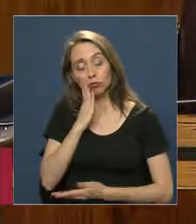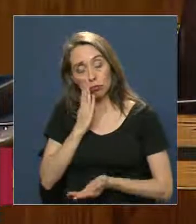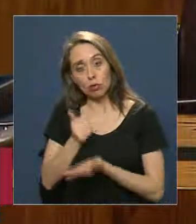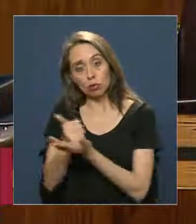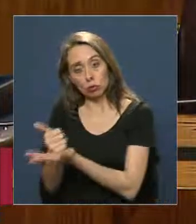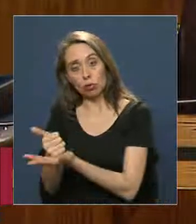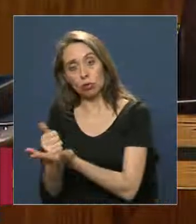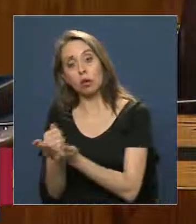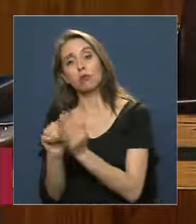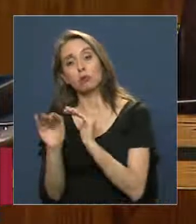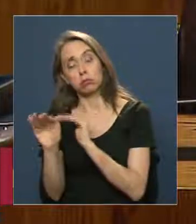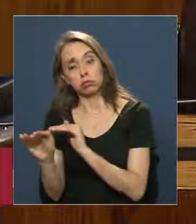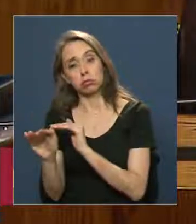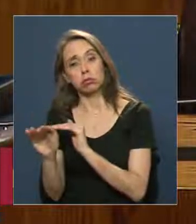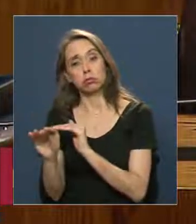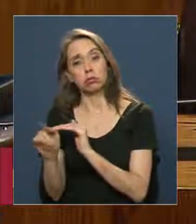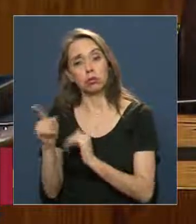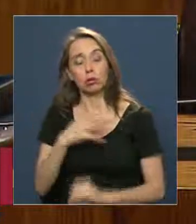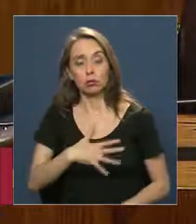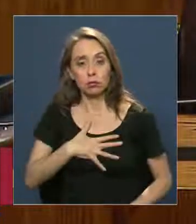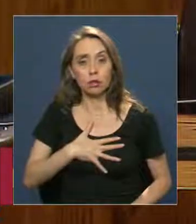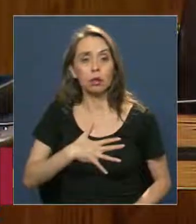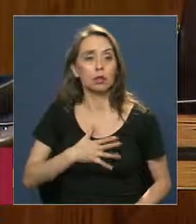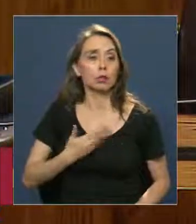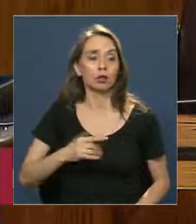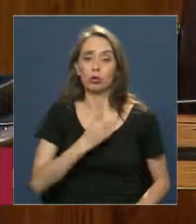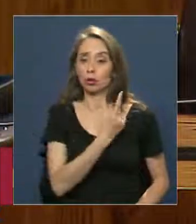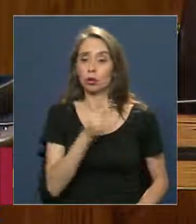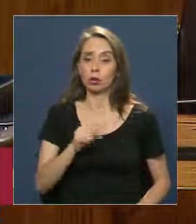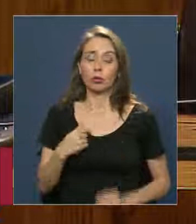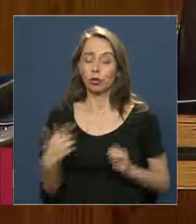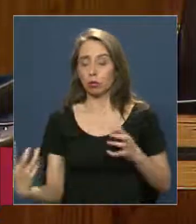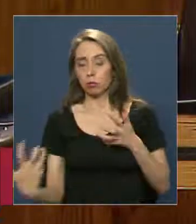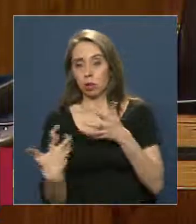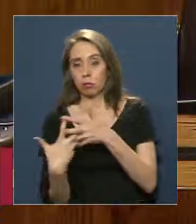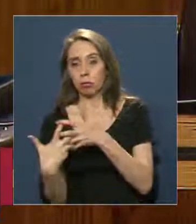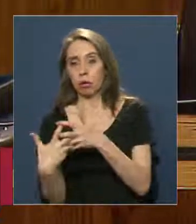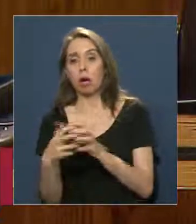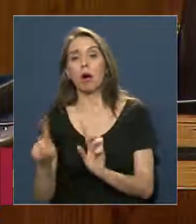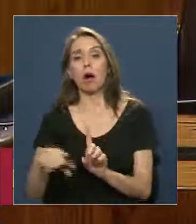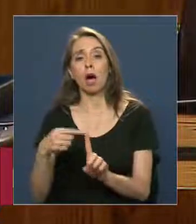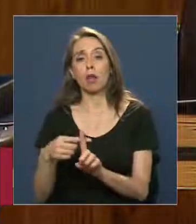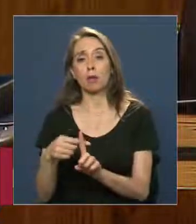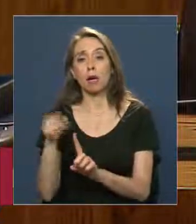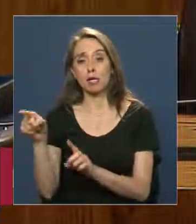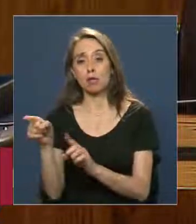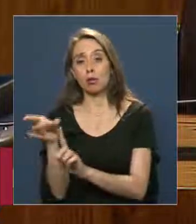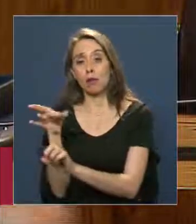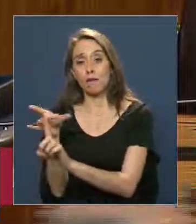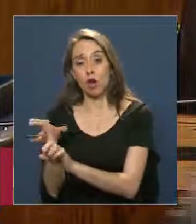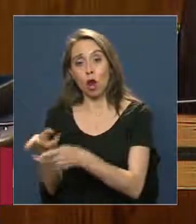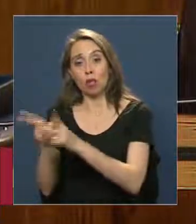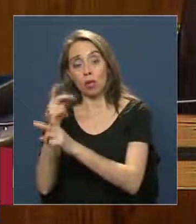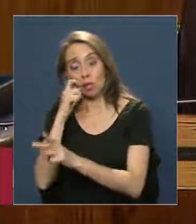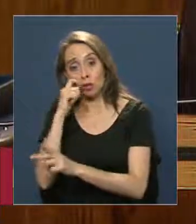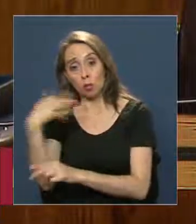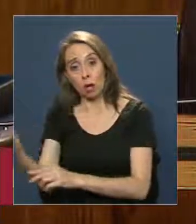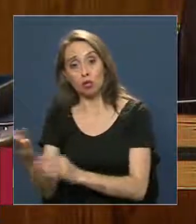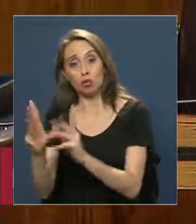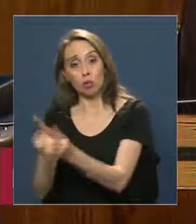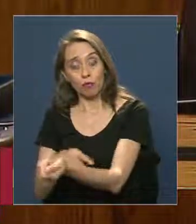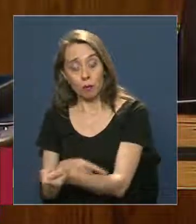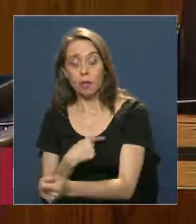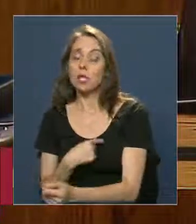y simpatía con esa inquietud, nuestra empatía total, repudiamos esos hechos. La pregunta,